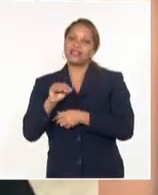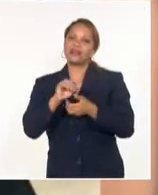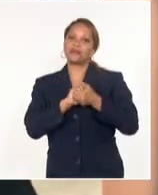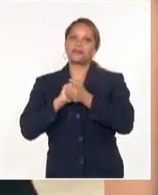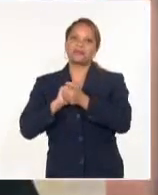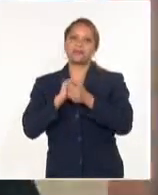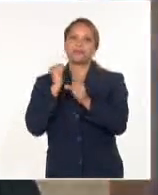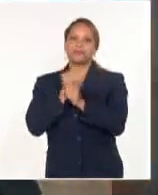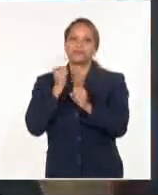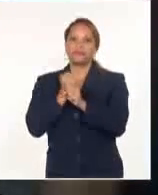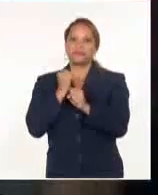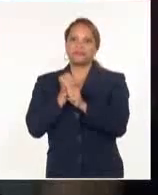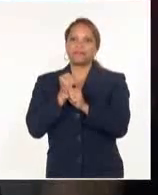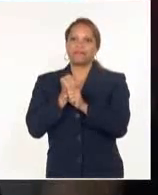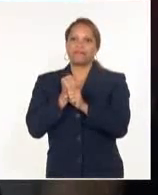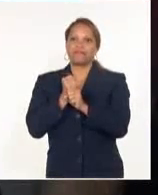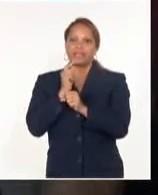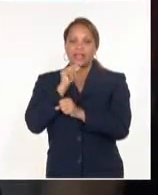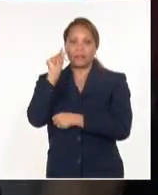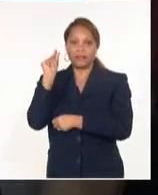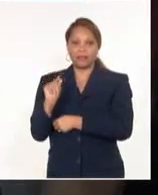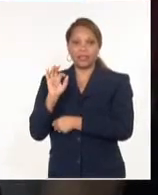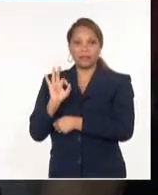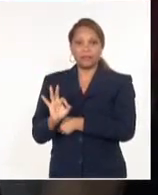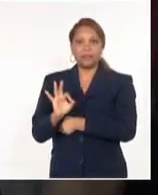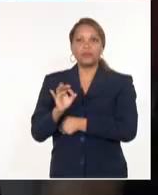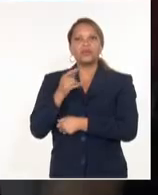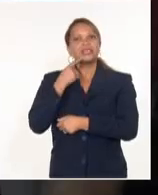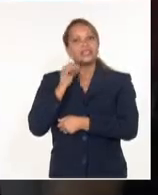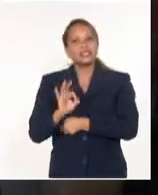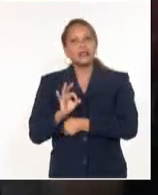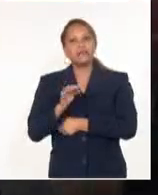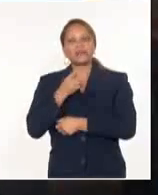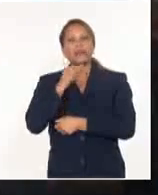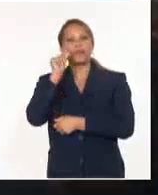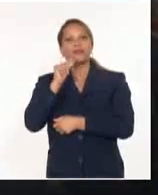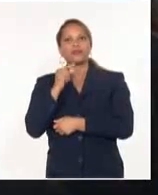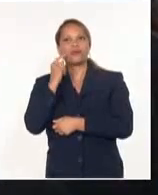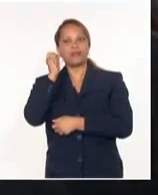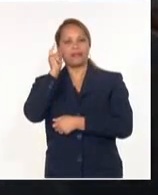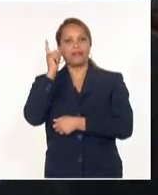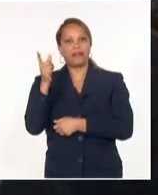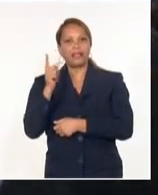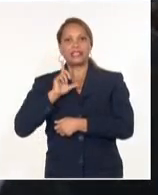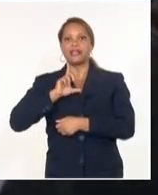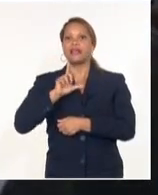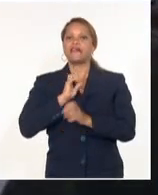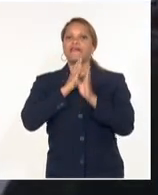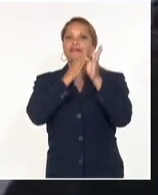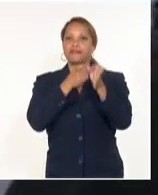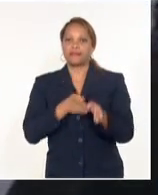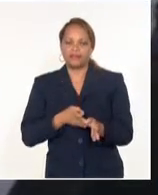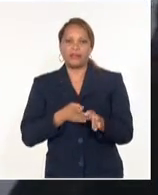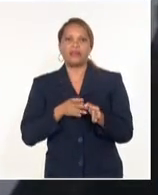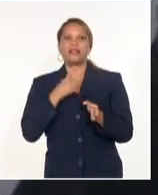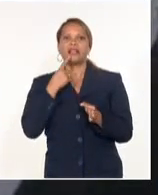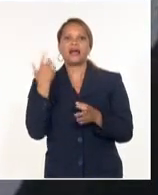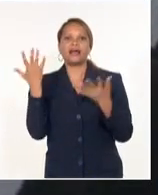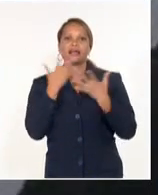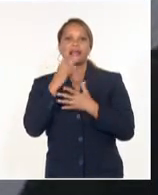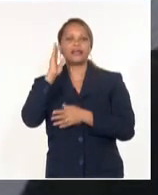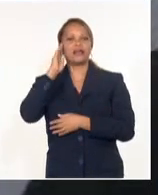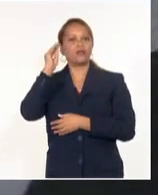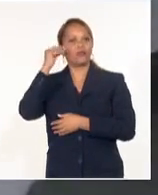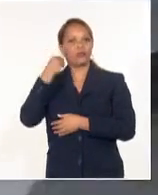trabajo. Porque Luis Ovidio nunca dejó de ser un hombre auténtico, leal en primer lugar a sí mismo, a sus convicciones y